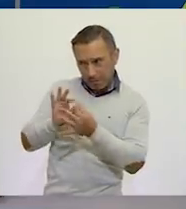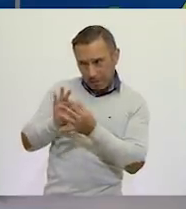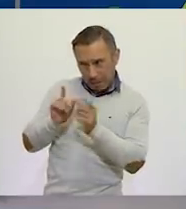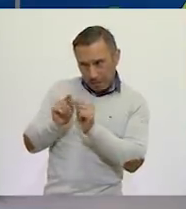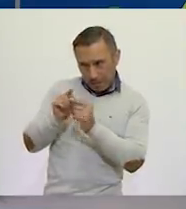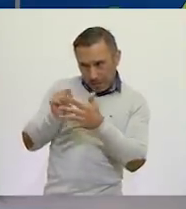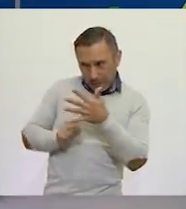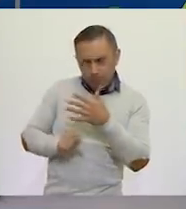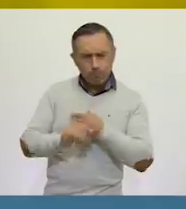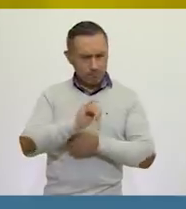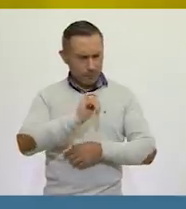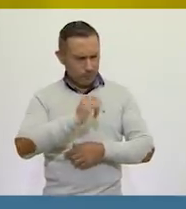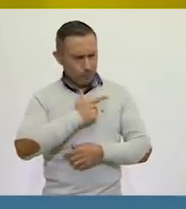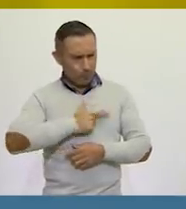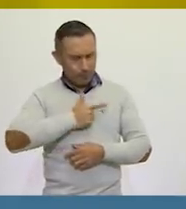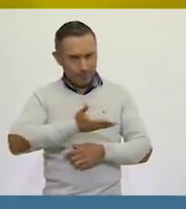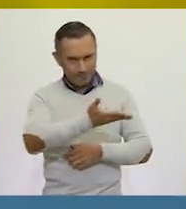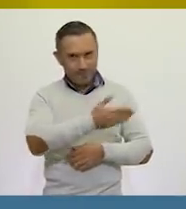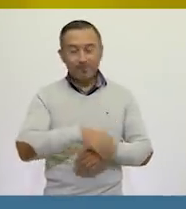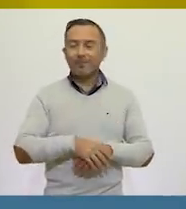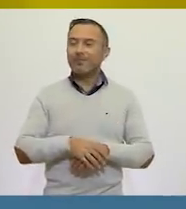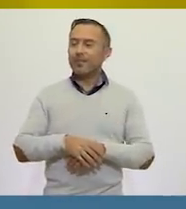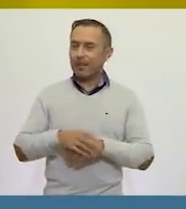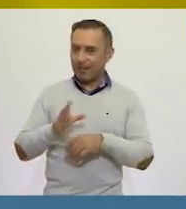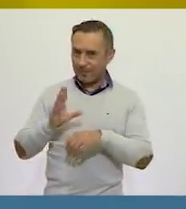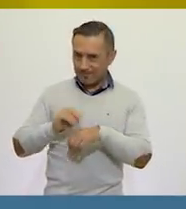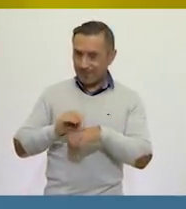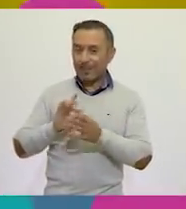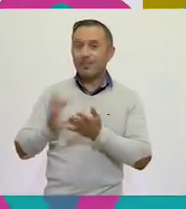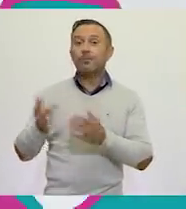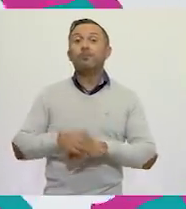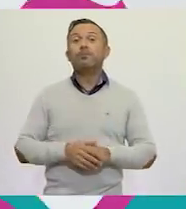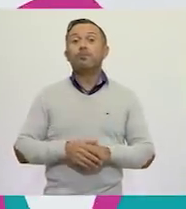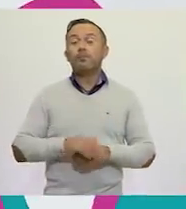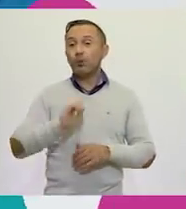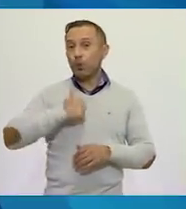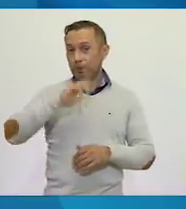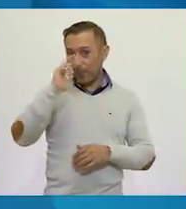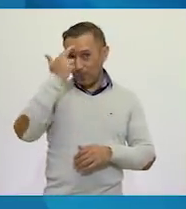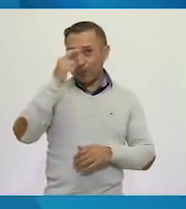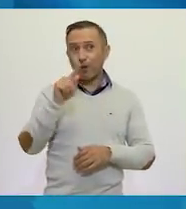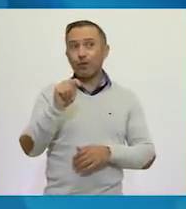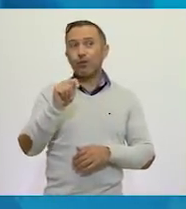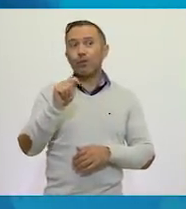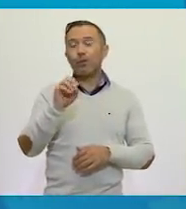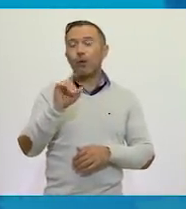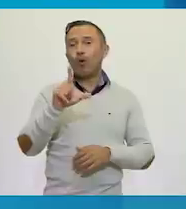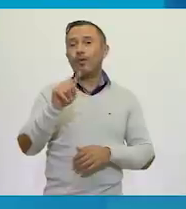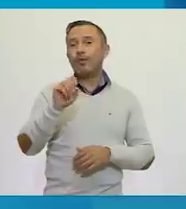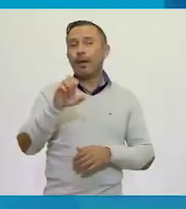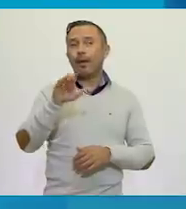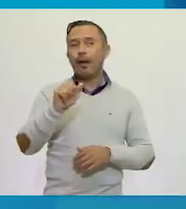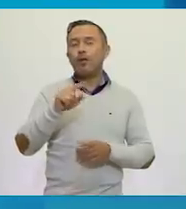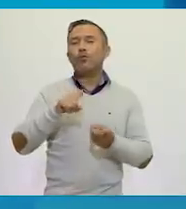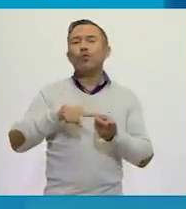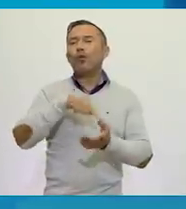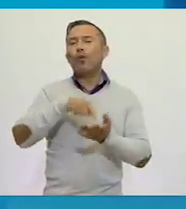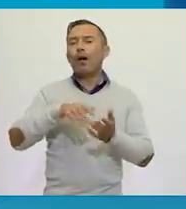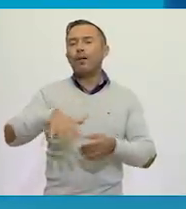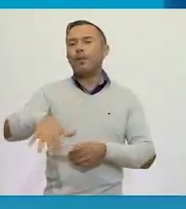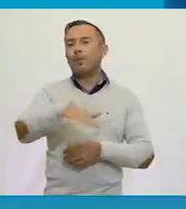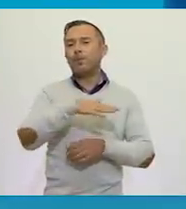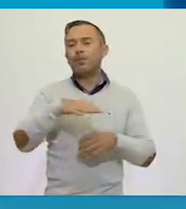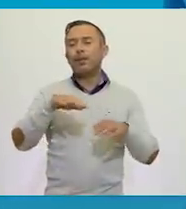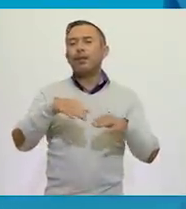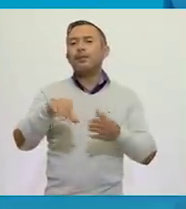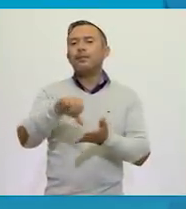adelante. Muy bien, perfecto. Bueno, recuerdo que los toltecas se ubicaron en el área cultural del Altiplano Central,